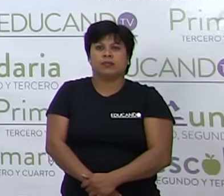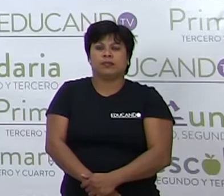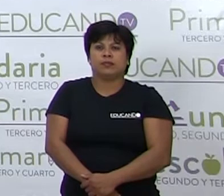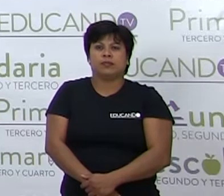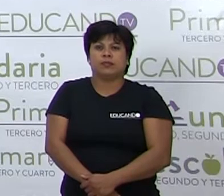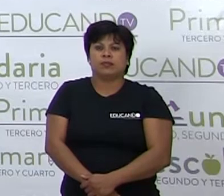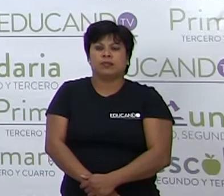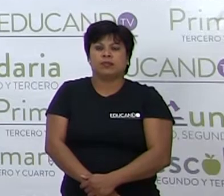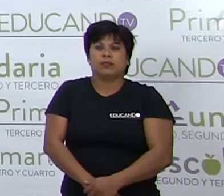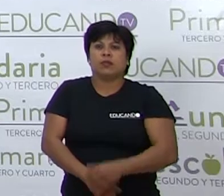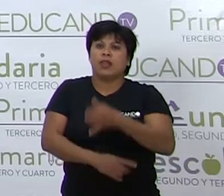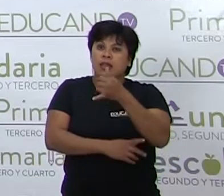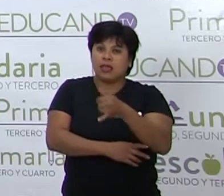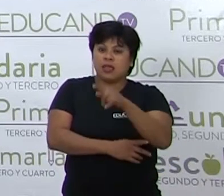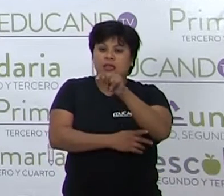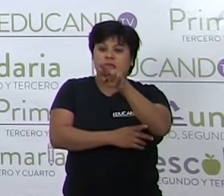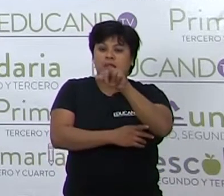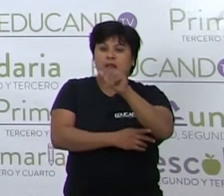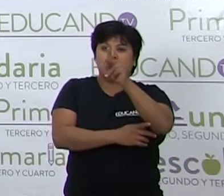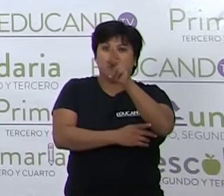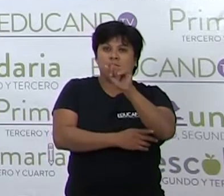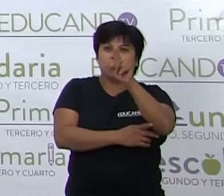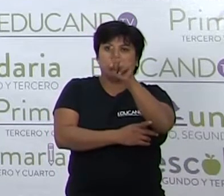y entre peso y des